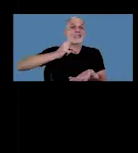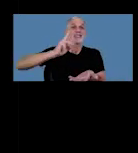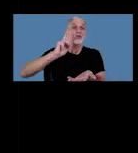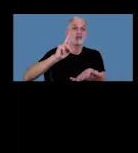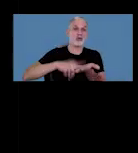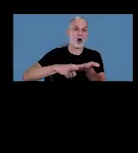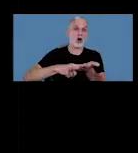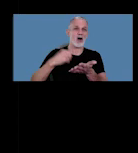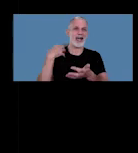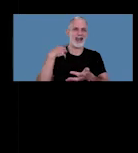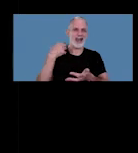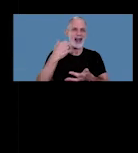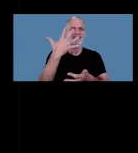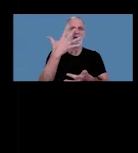general